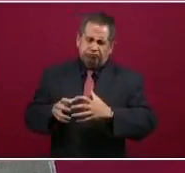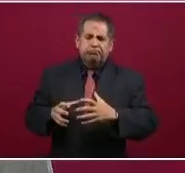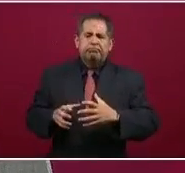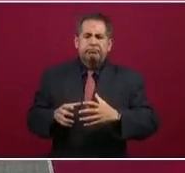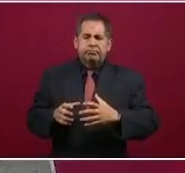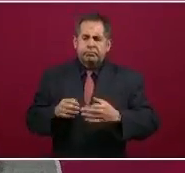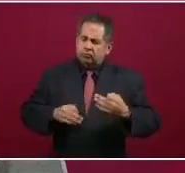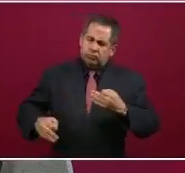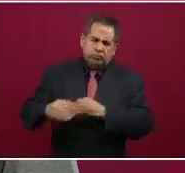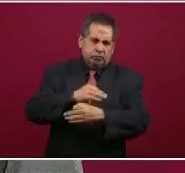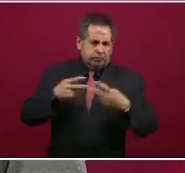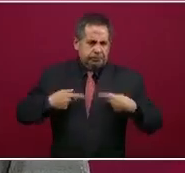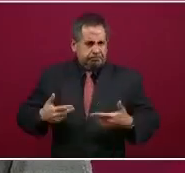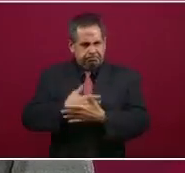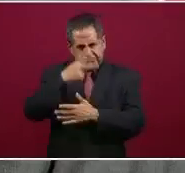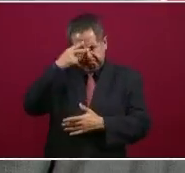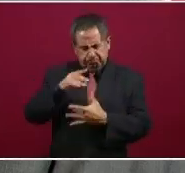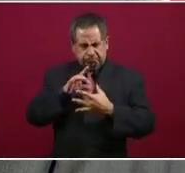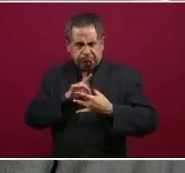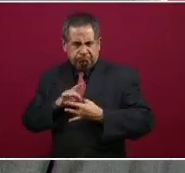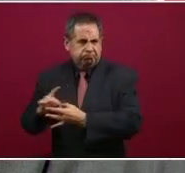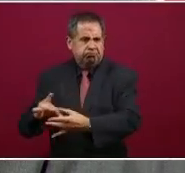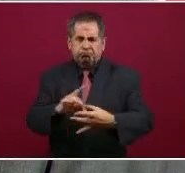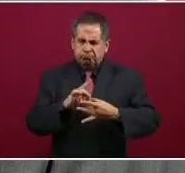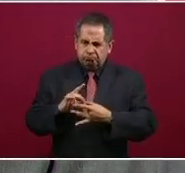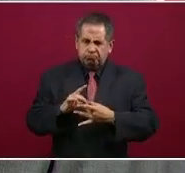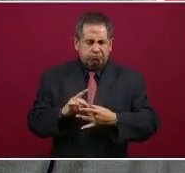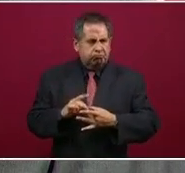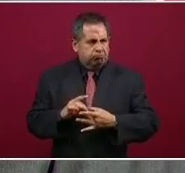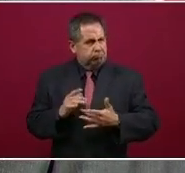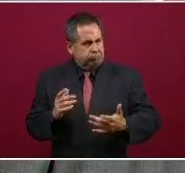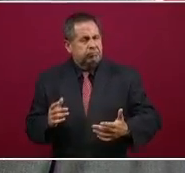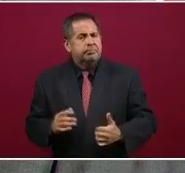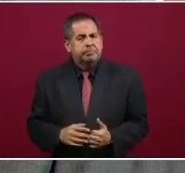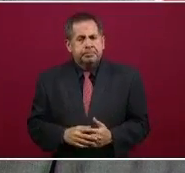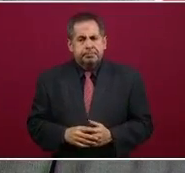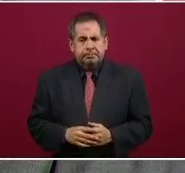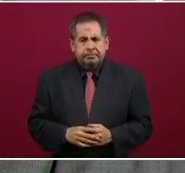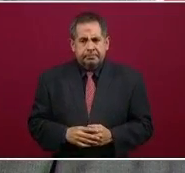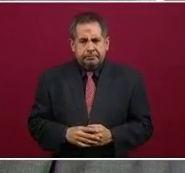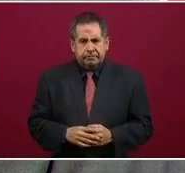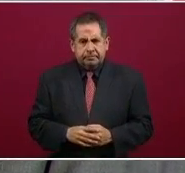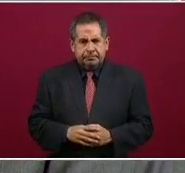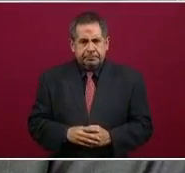todos los mexicanos, unidos,